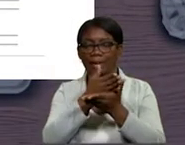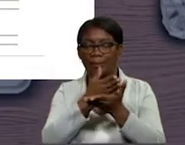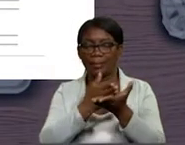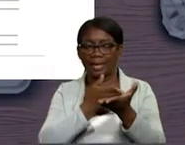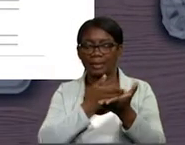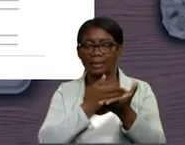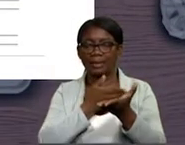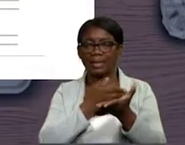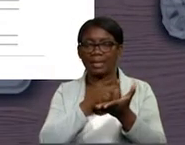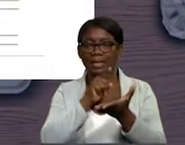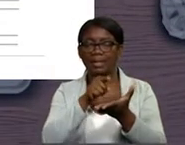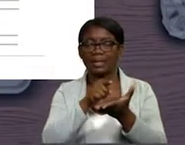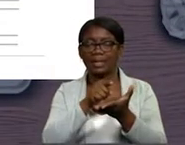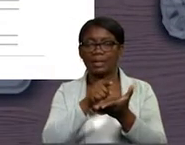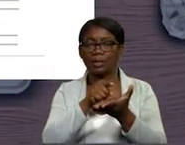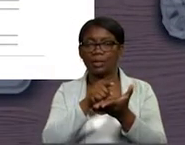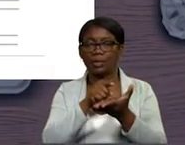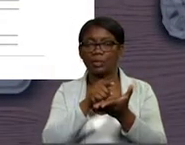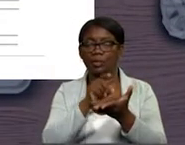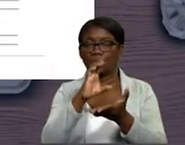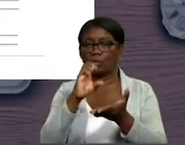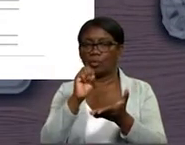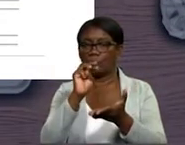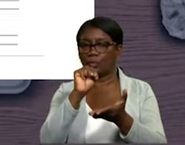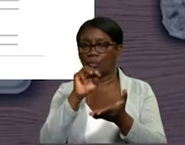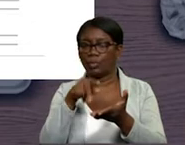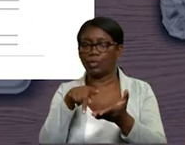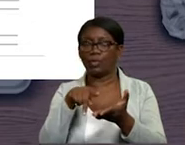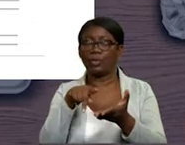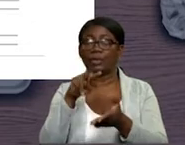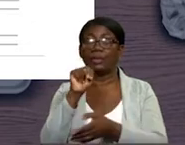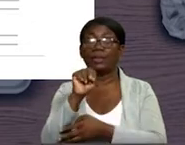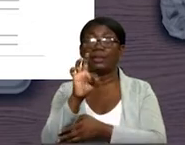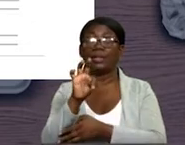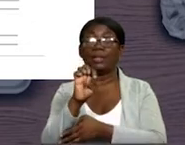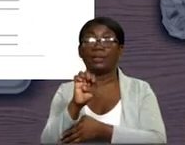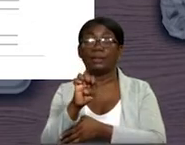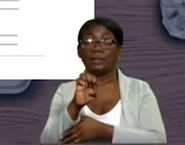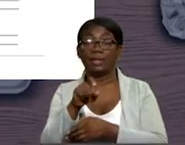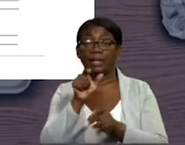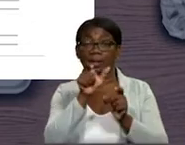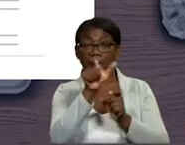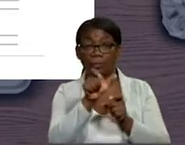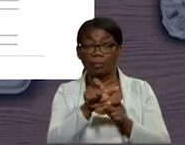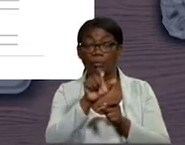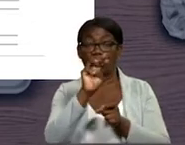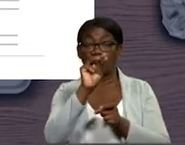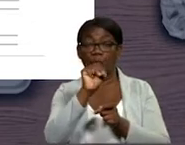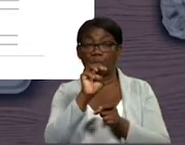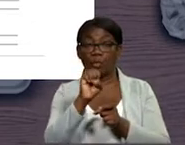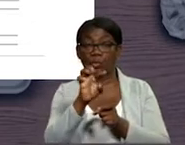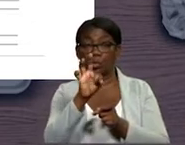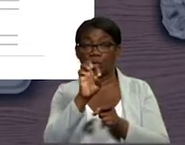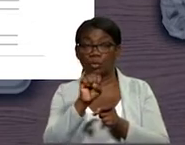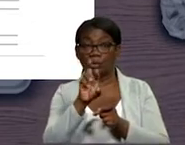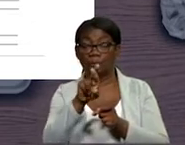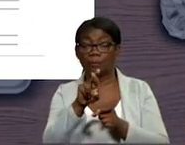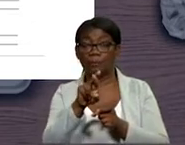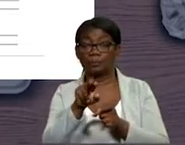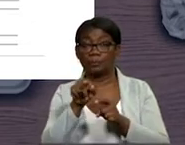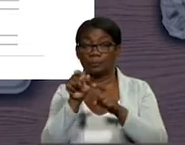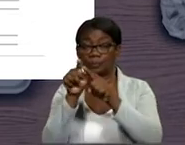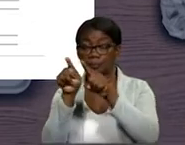los componentes electromecánicos. Tenemos un motor, tenemos un relay, un switch y